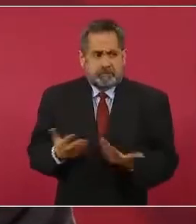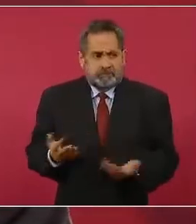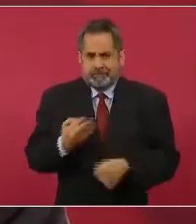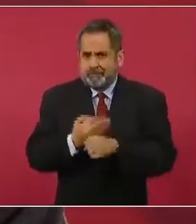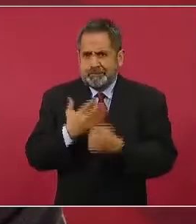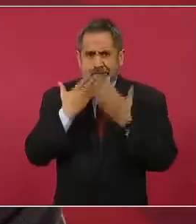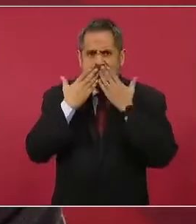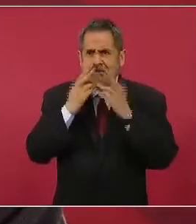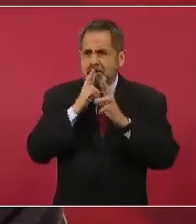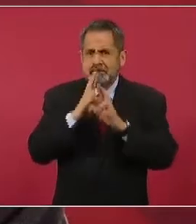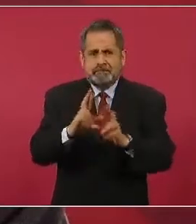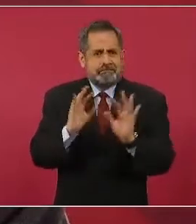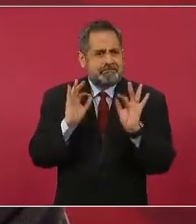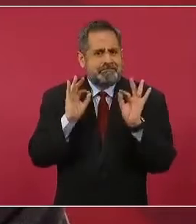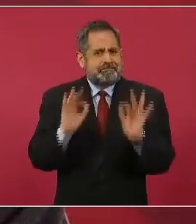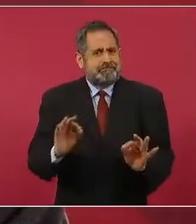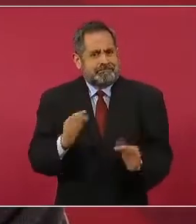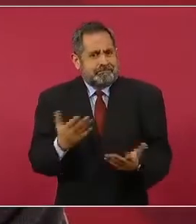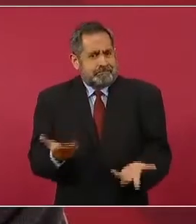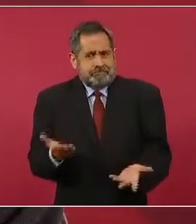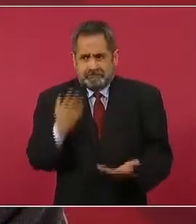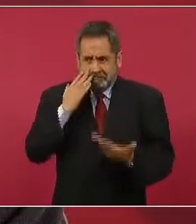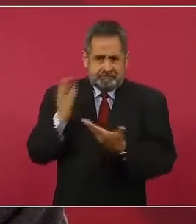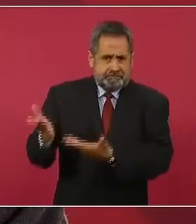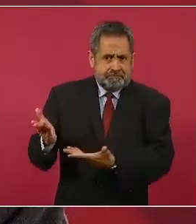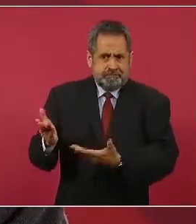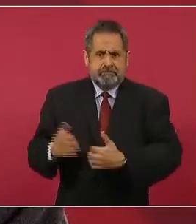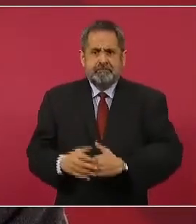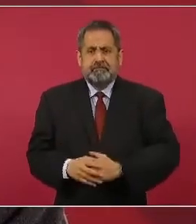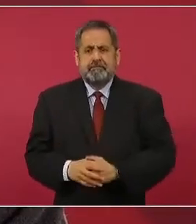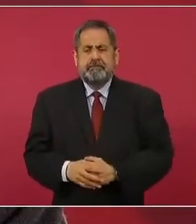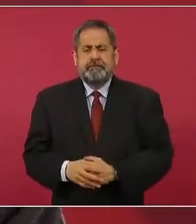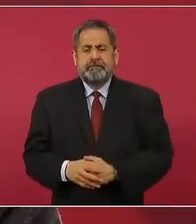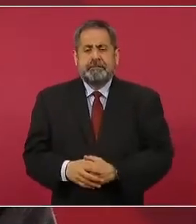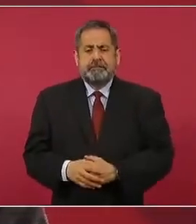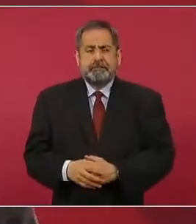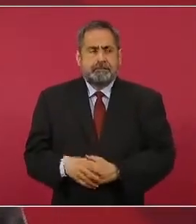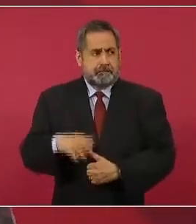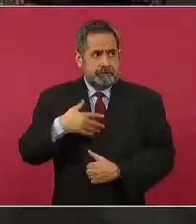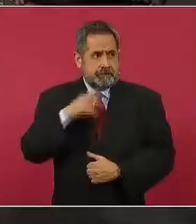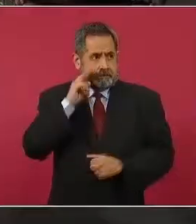No es nada más de que ahí el doctor Hugo, ¿no?